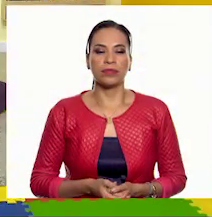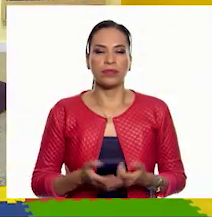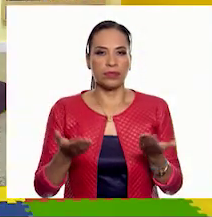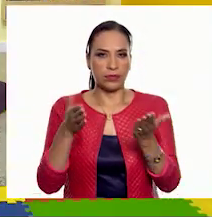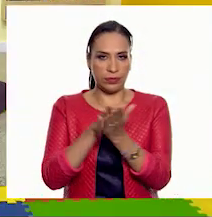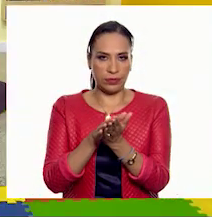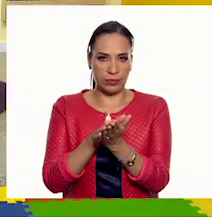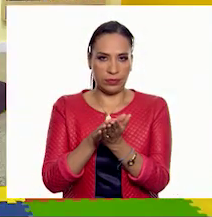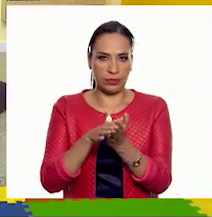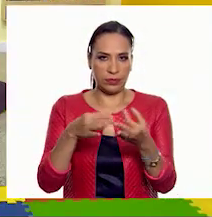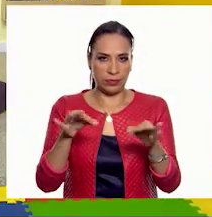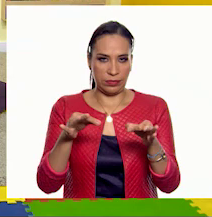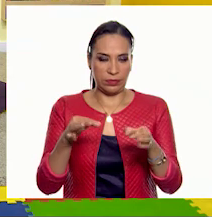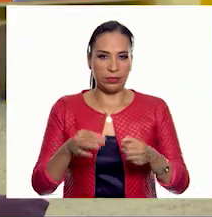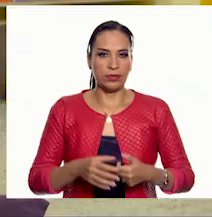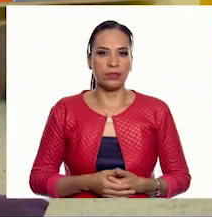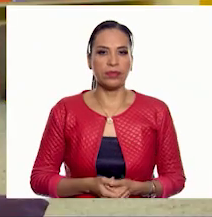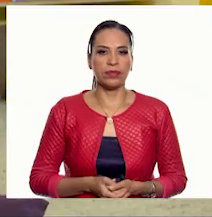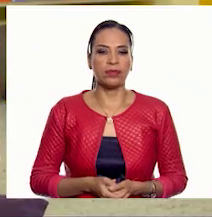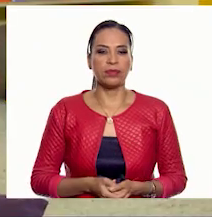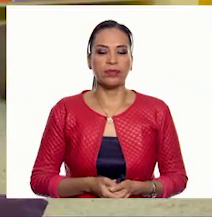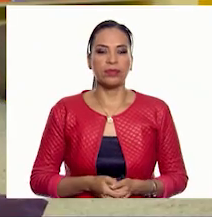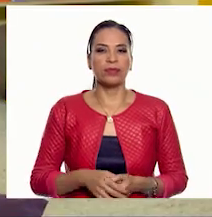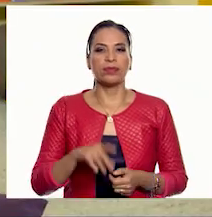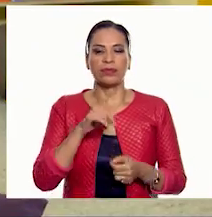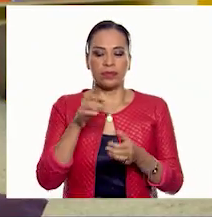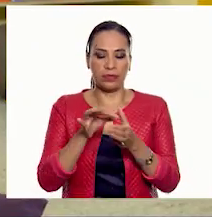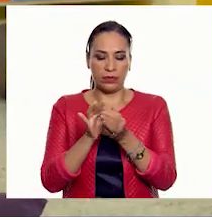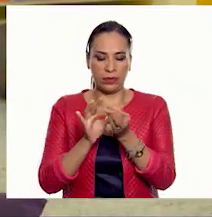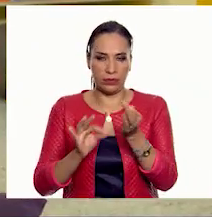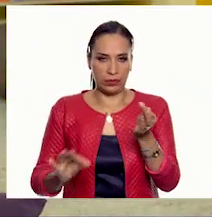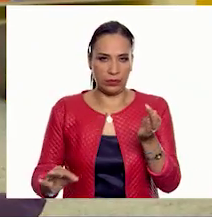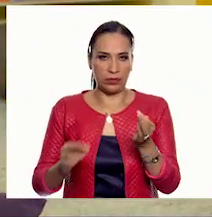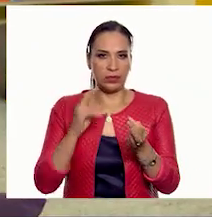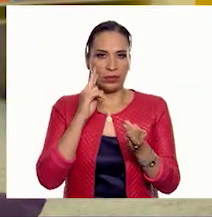Cerramos la hoja y jalamos el estambre.